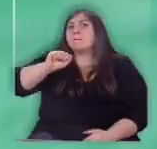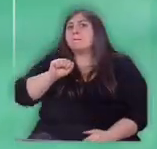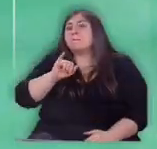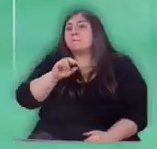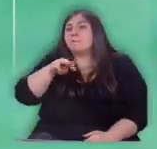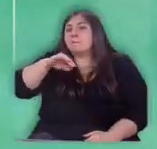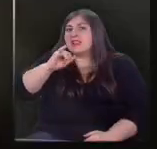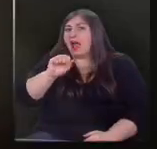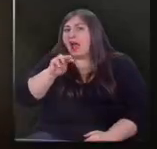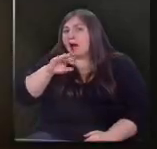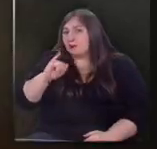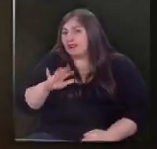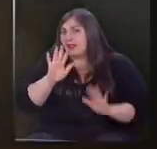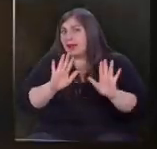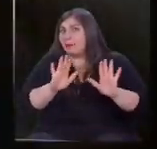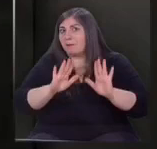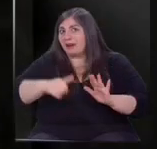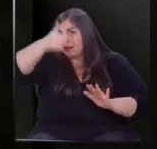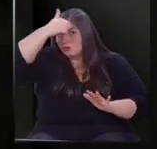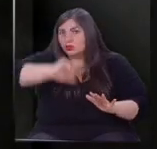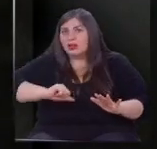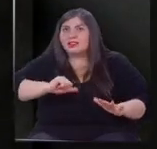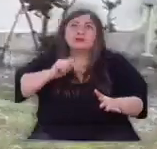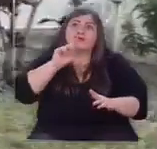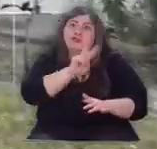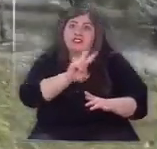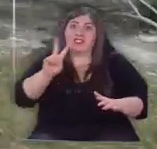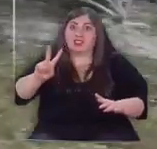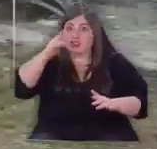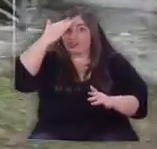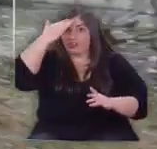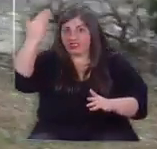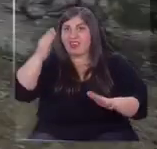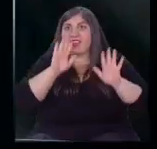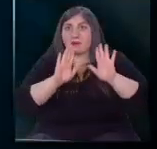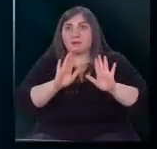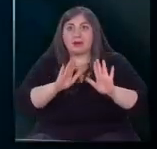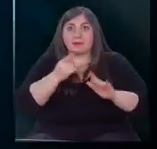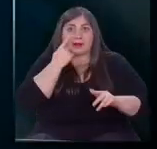su sentencia. Exactos 22 días restan para conocerla.